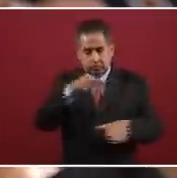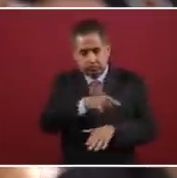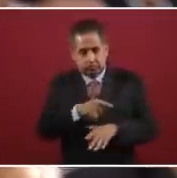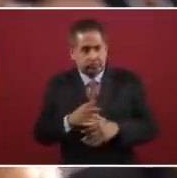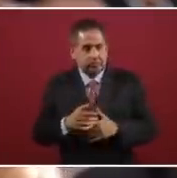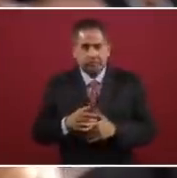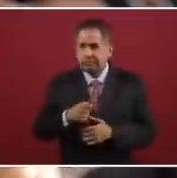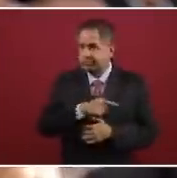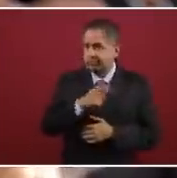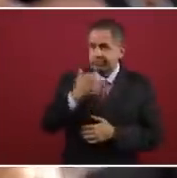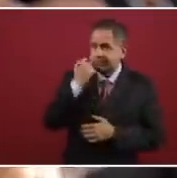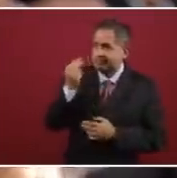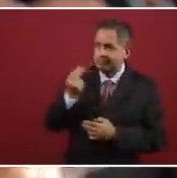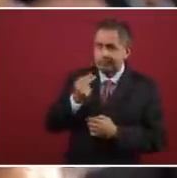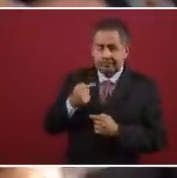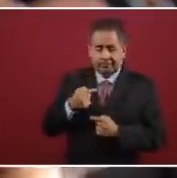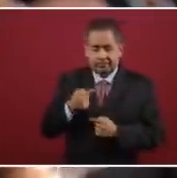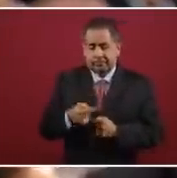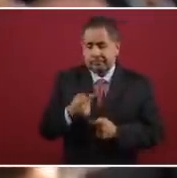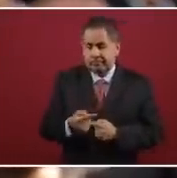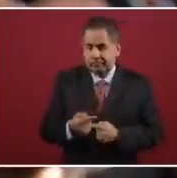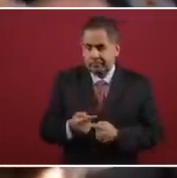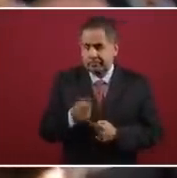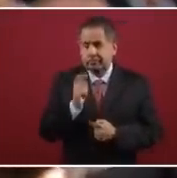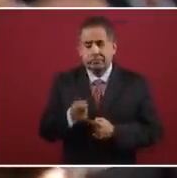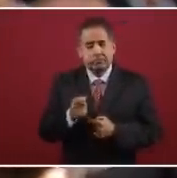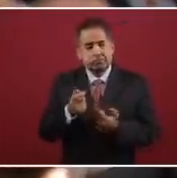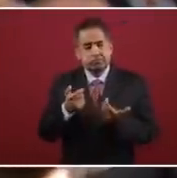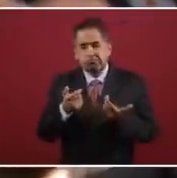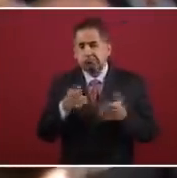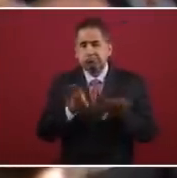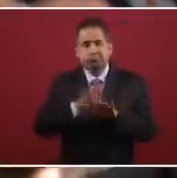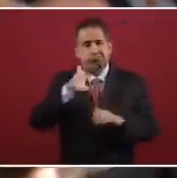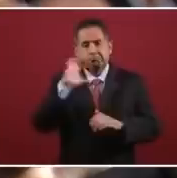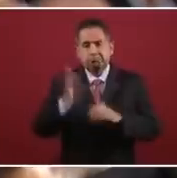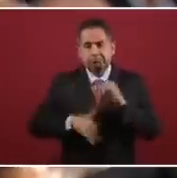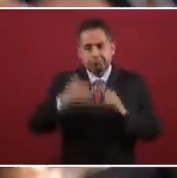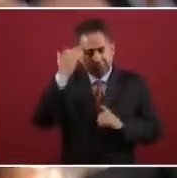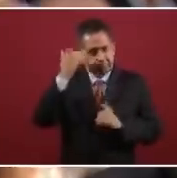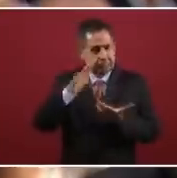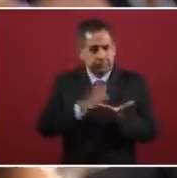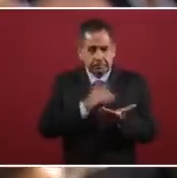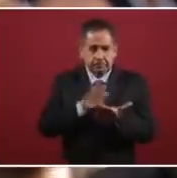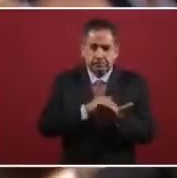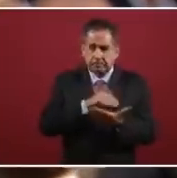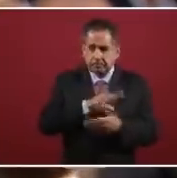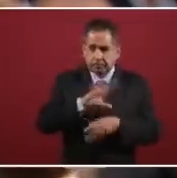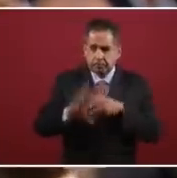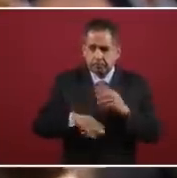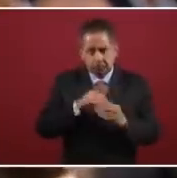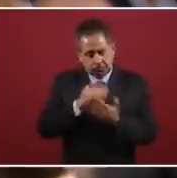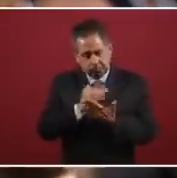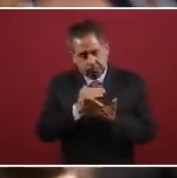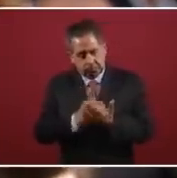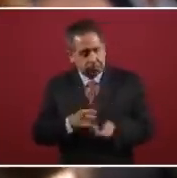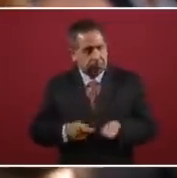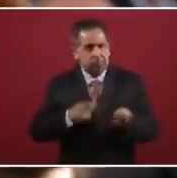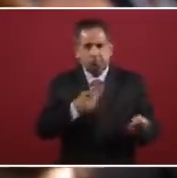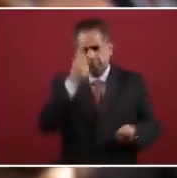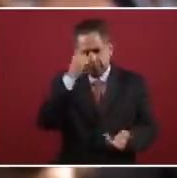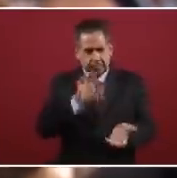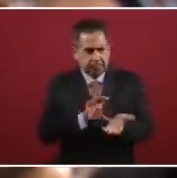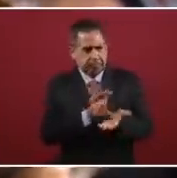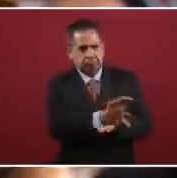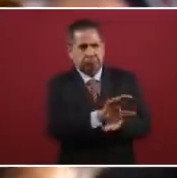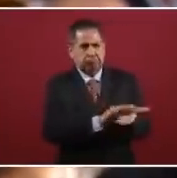la urgencia de que en un par de días se cierra el periodo para que ellos puedan entregar todos sus documentos y proceder a la liquidación, los